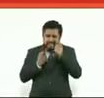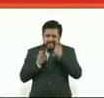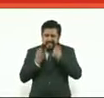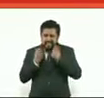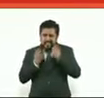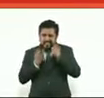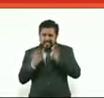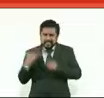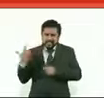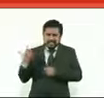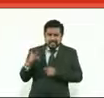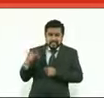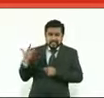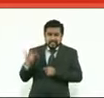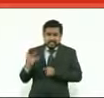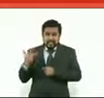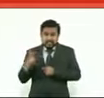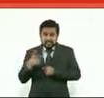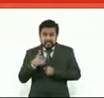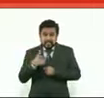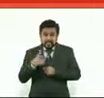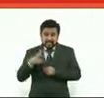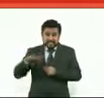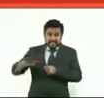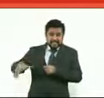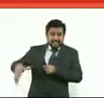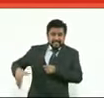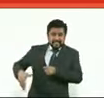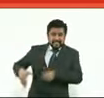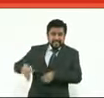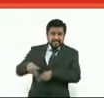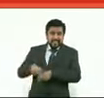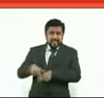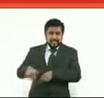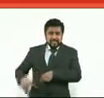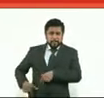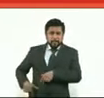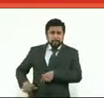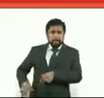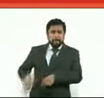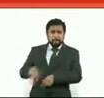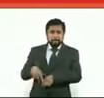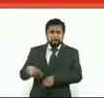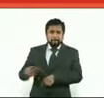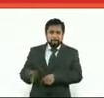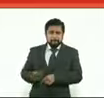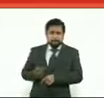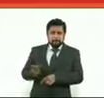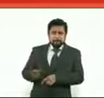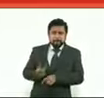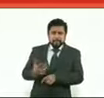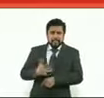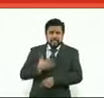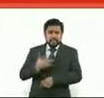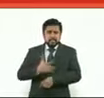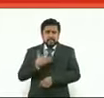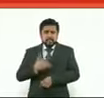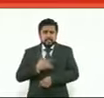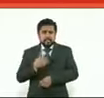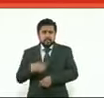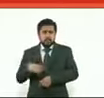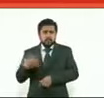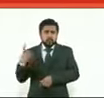dolor y... Bueno, pues ahí va a aflojar el paso, se toma la parte posterior del muslo derecho.